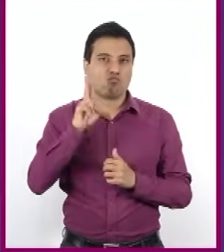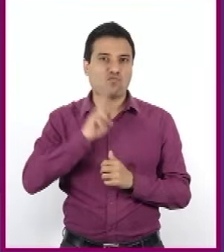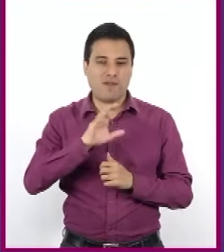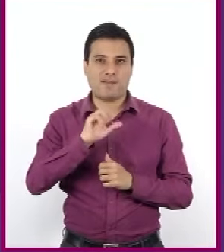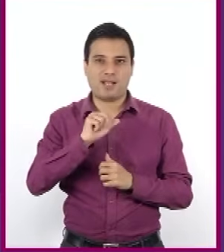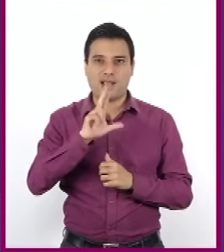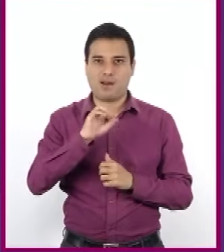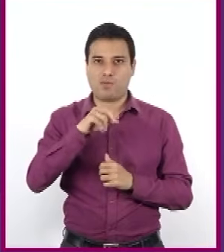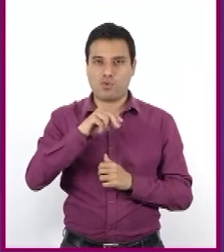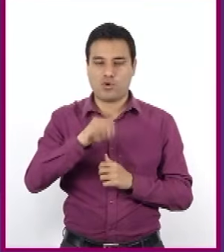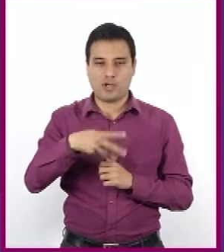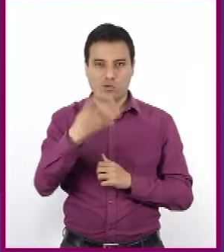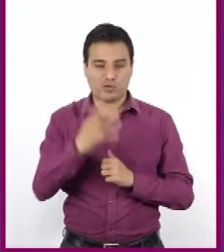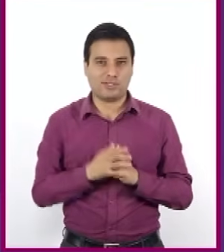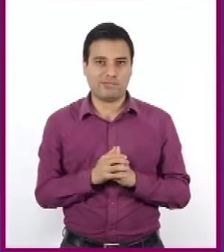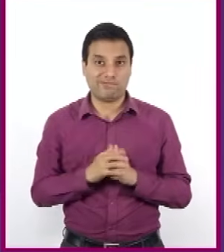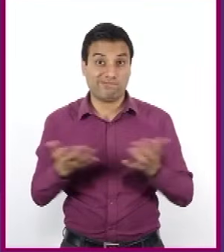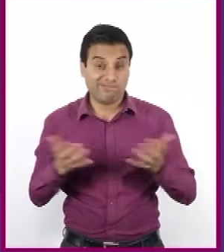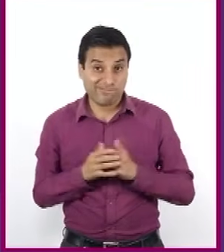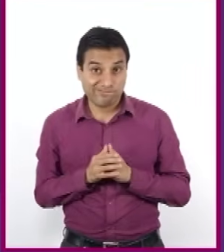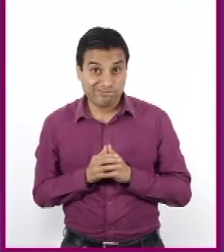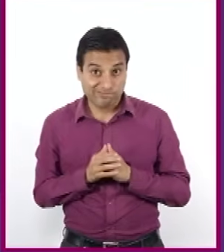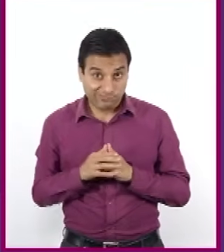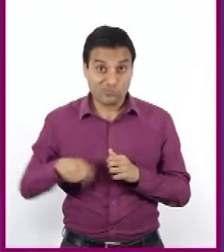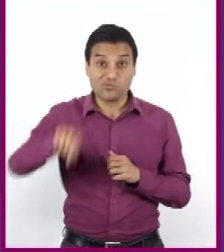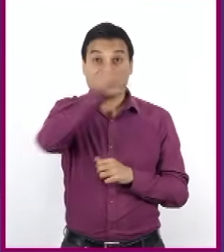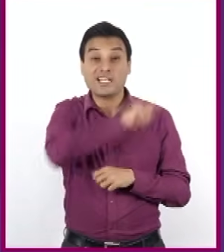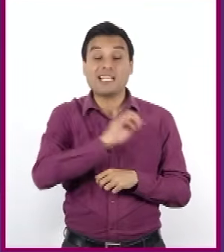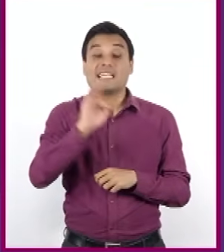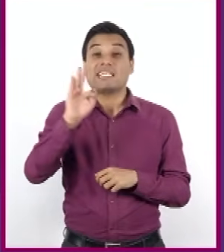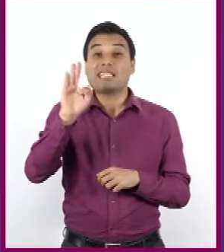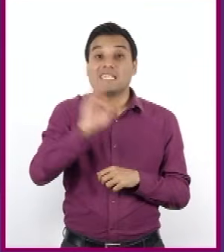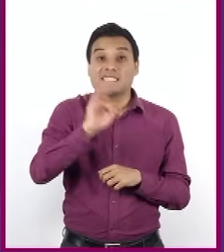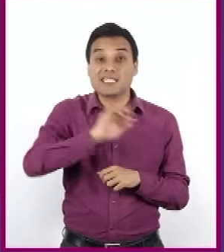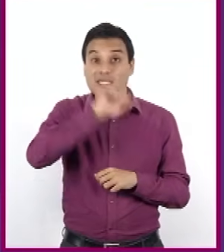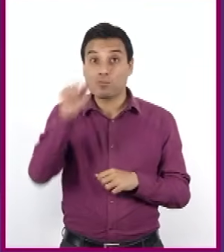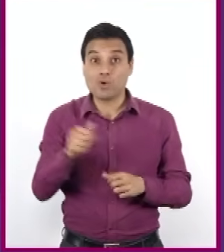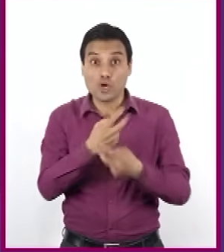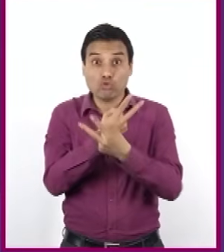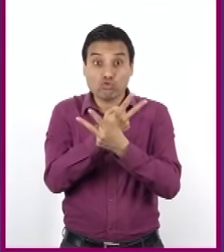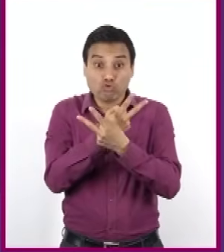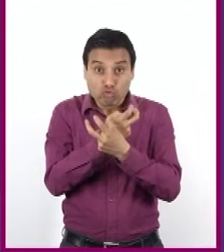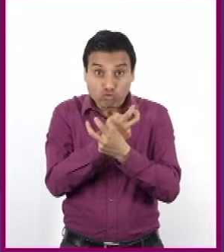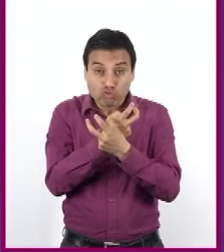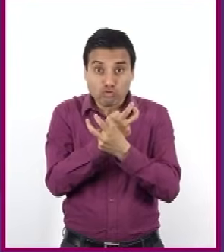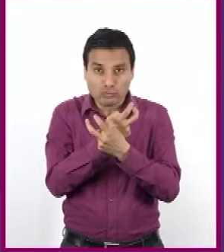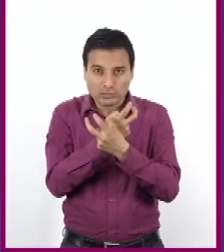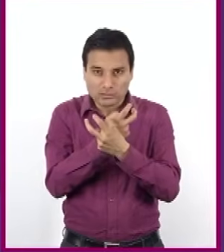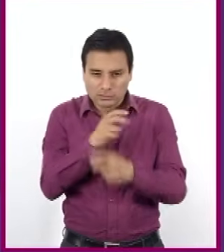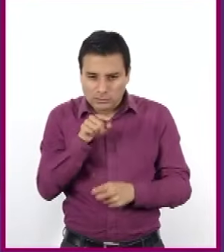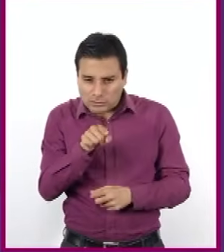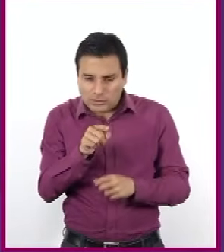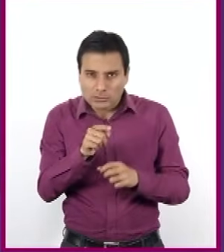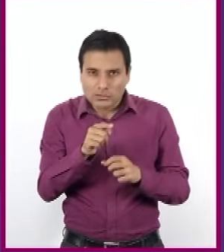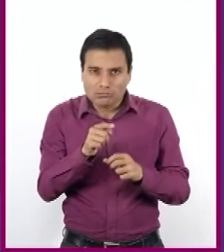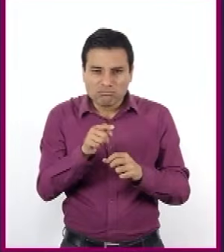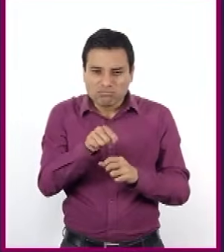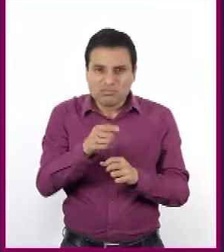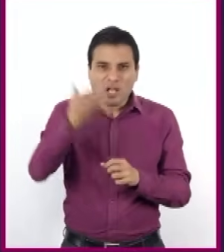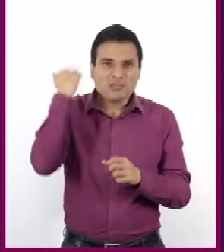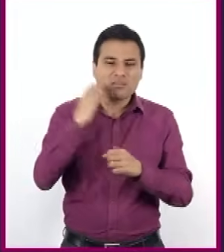14. Así que si algún día encuentran sus restos fósiles, determinarán en qué periodo del tiempo